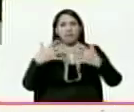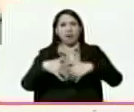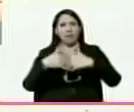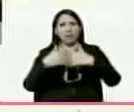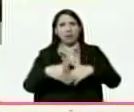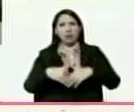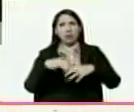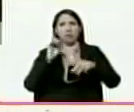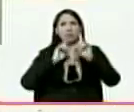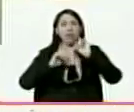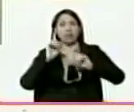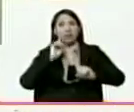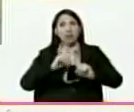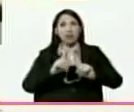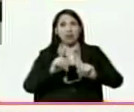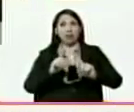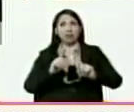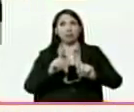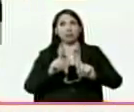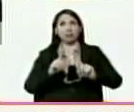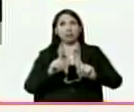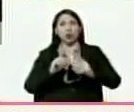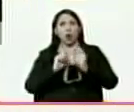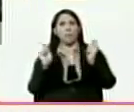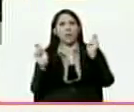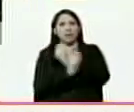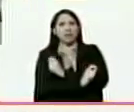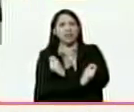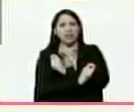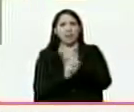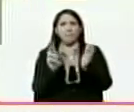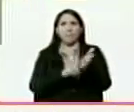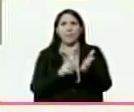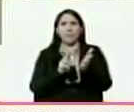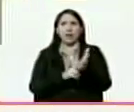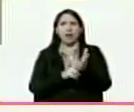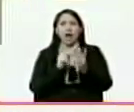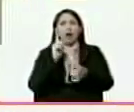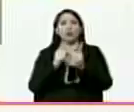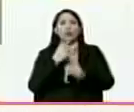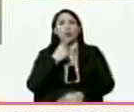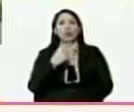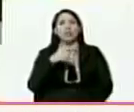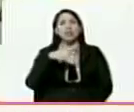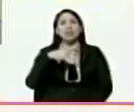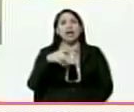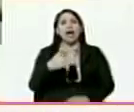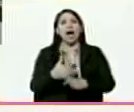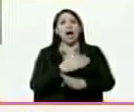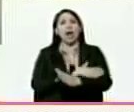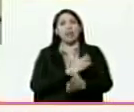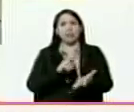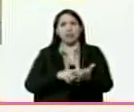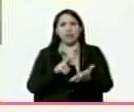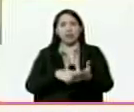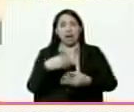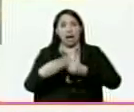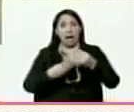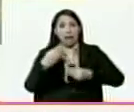mentiras y convertirlas en verdades, lo que algunos expertos llaman la posverdad. El hacer creer